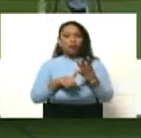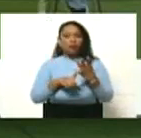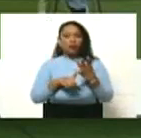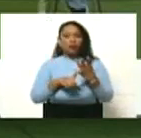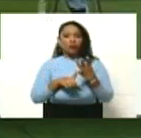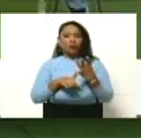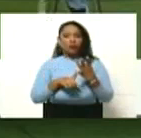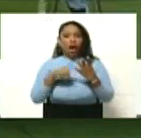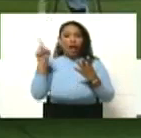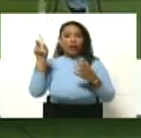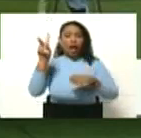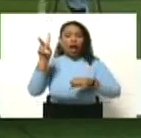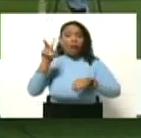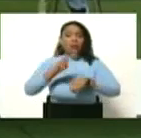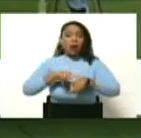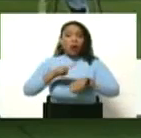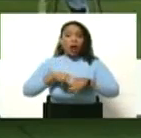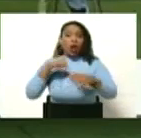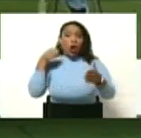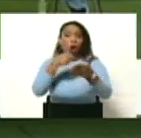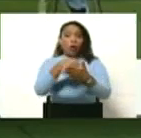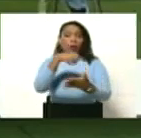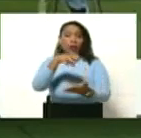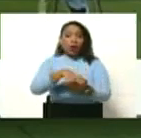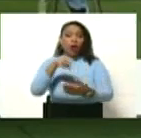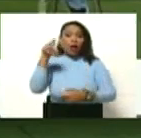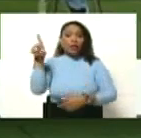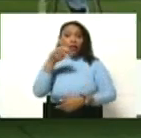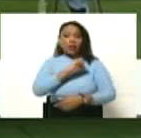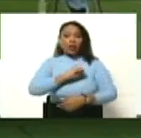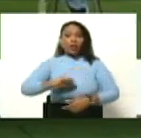Lugo en Paraguay, le dieron un golpe de Estado a Zelaya,